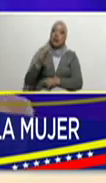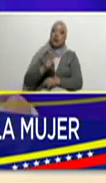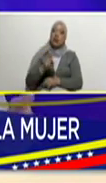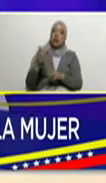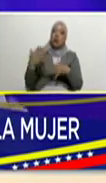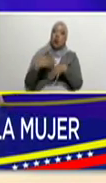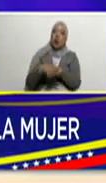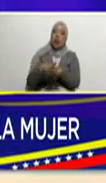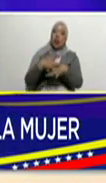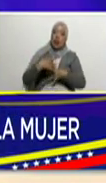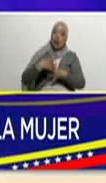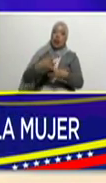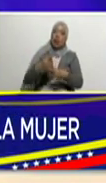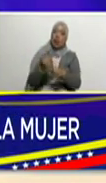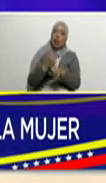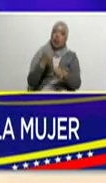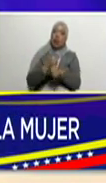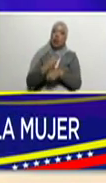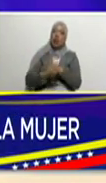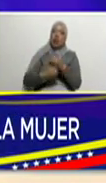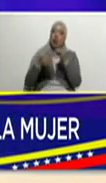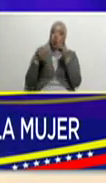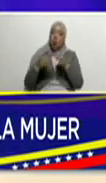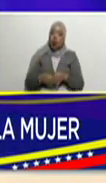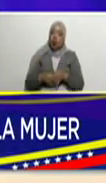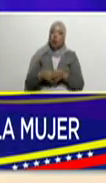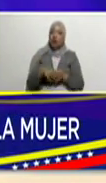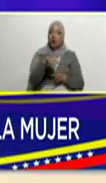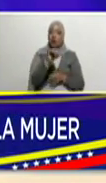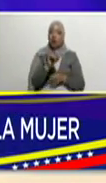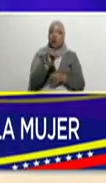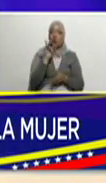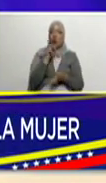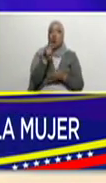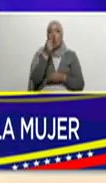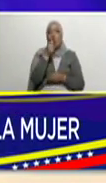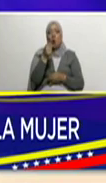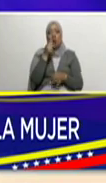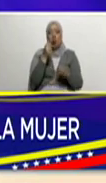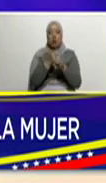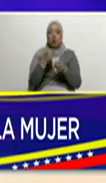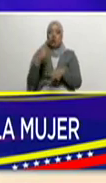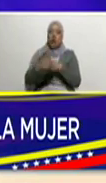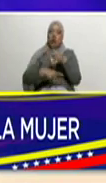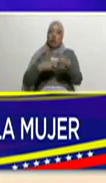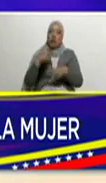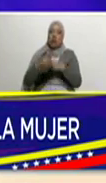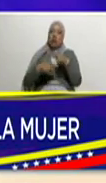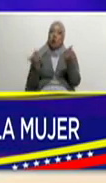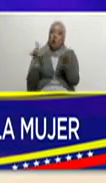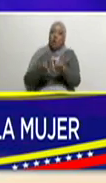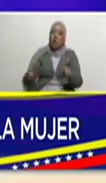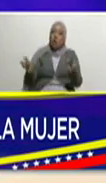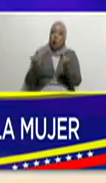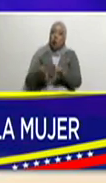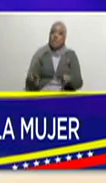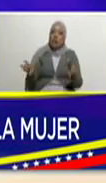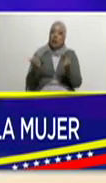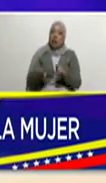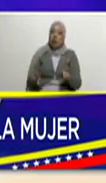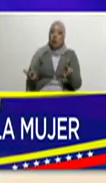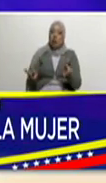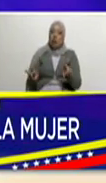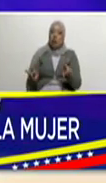el interés, la inquietud, que estoy segura que todas la tienen, de formarse, de proseguir su proceso de formación.